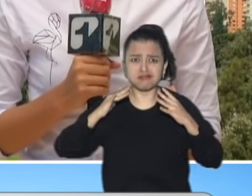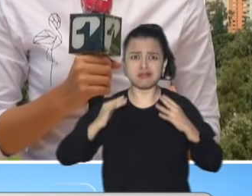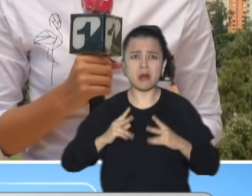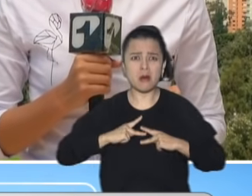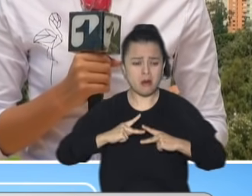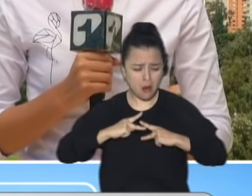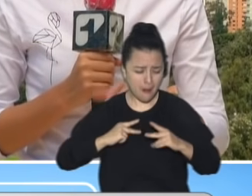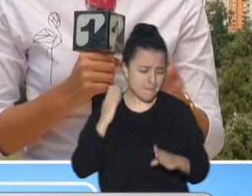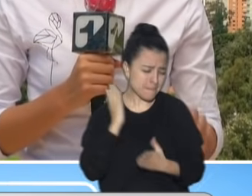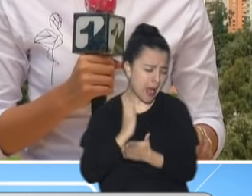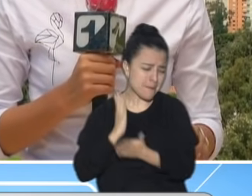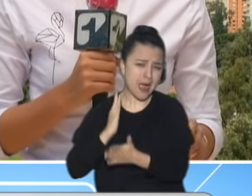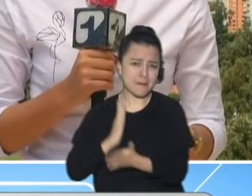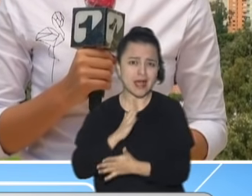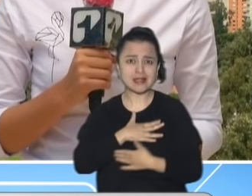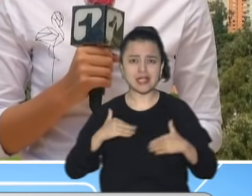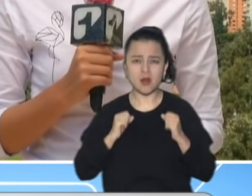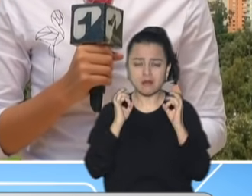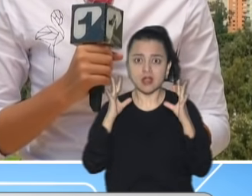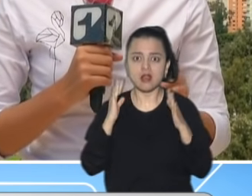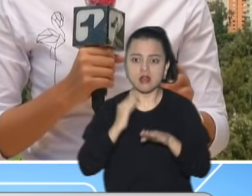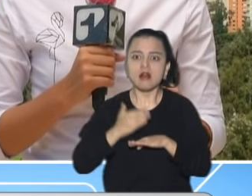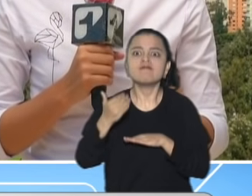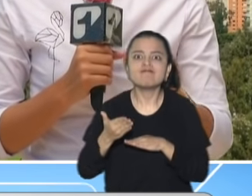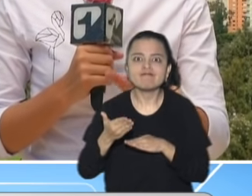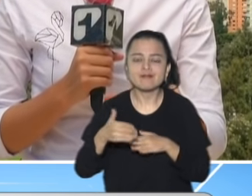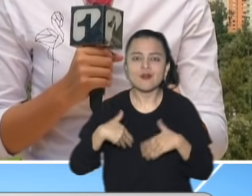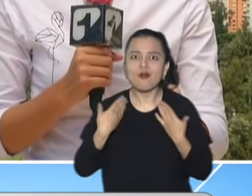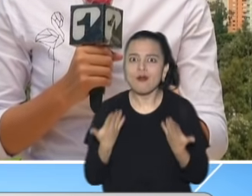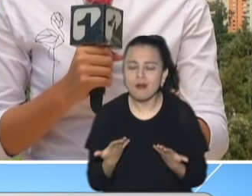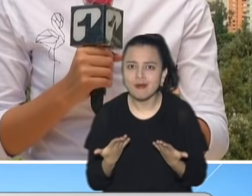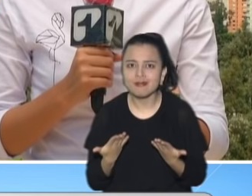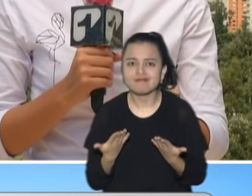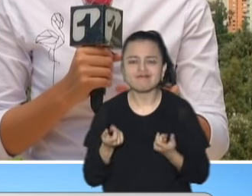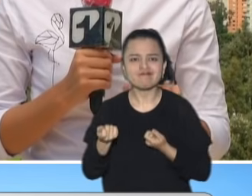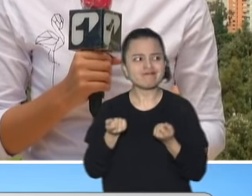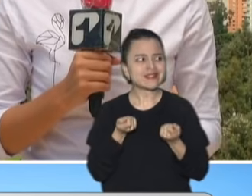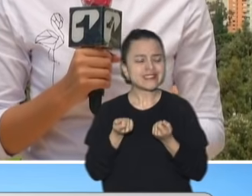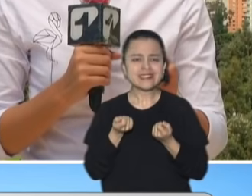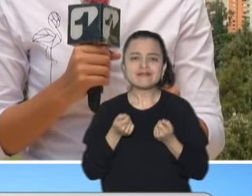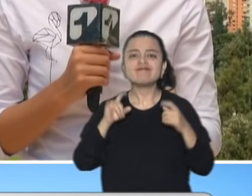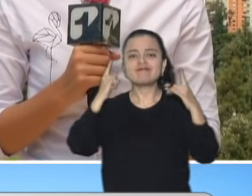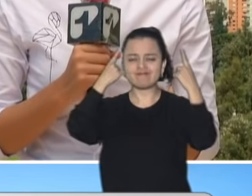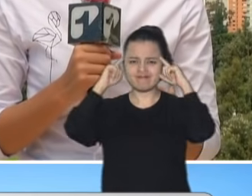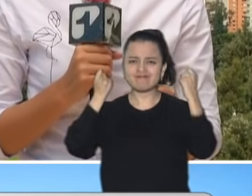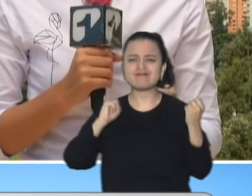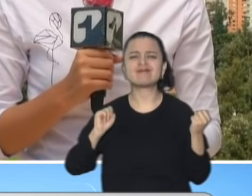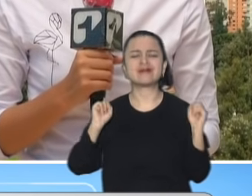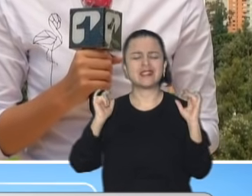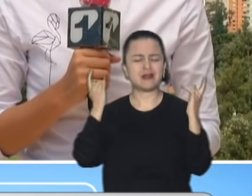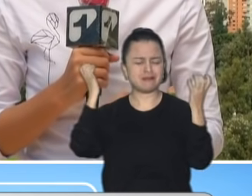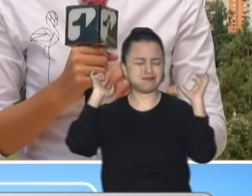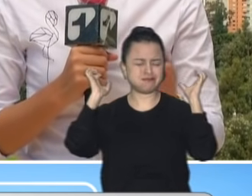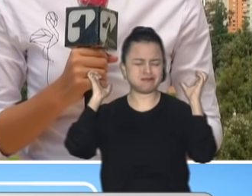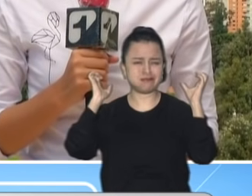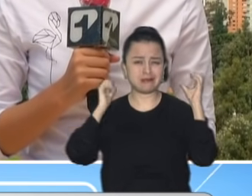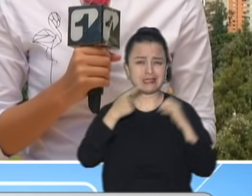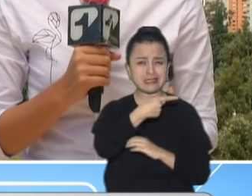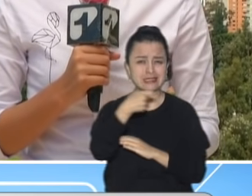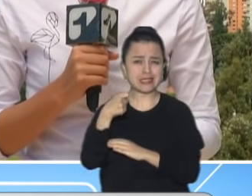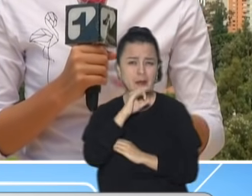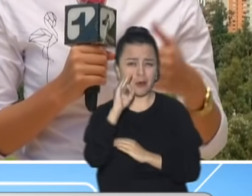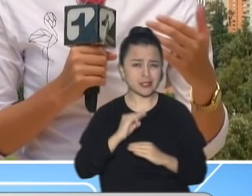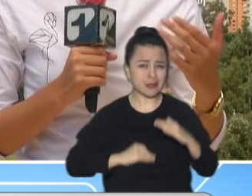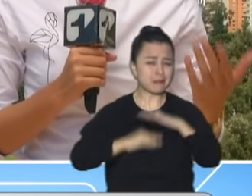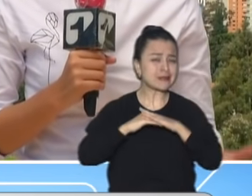adelanta campañas y da todos sus esfuerzos para que no lleguemos a un colapso hospitalario o una ocupación del 100%. Entre